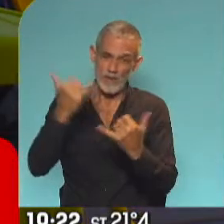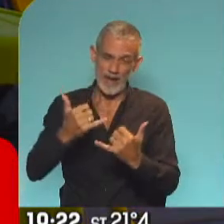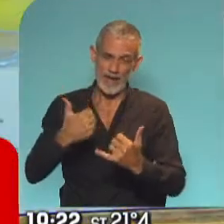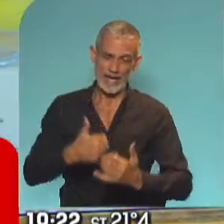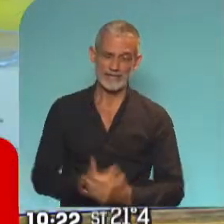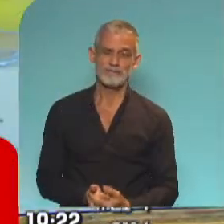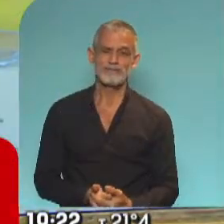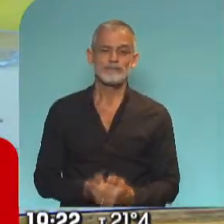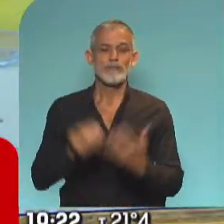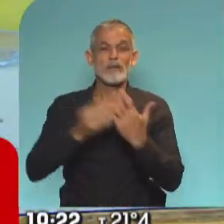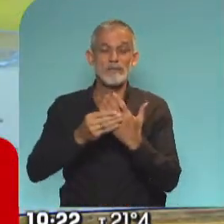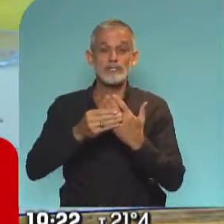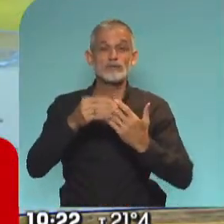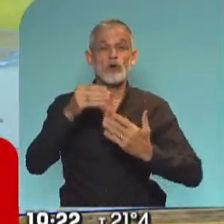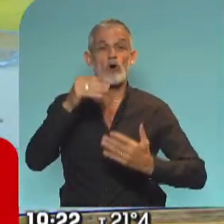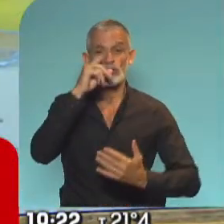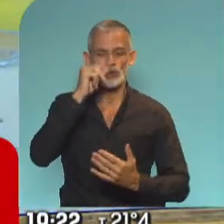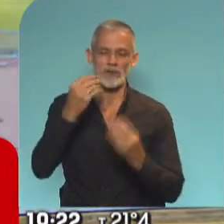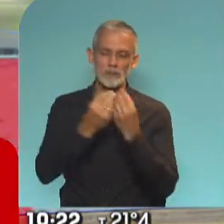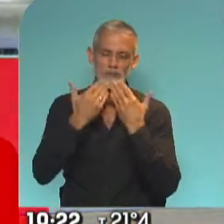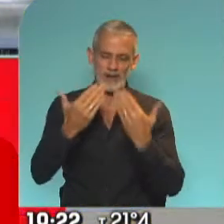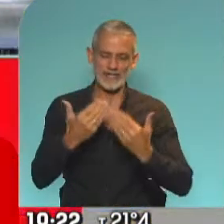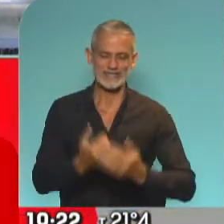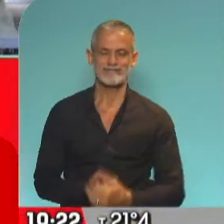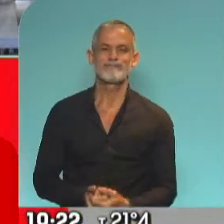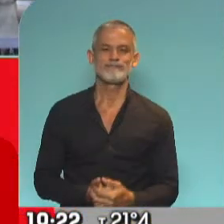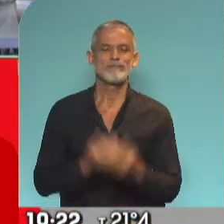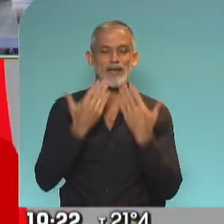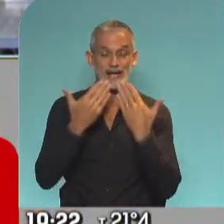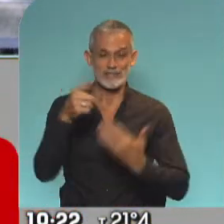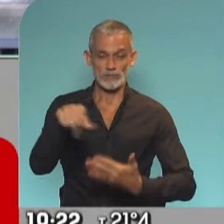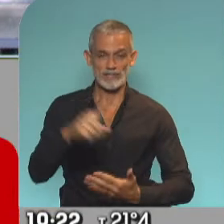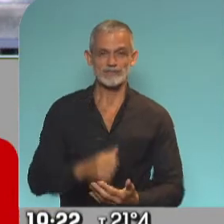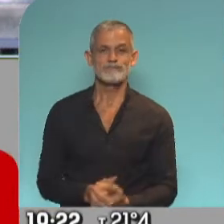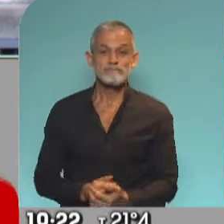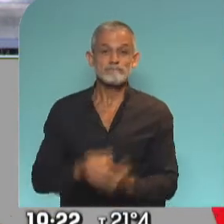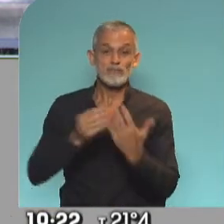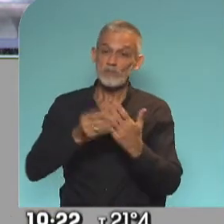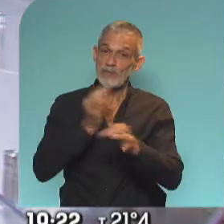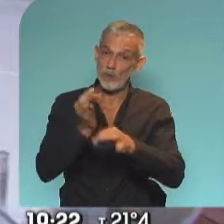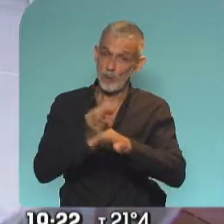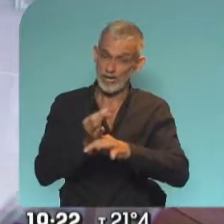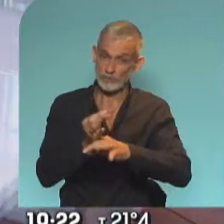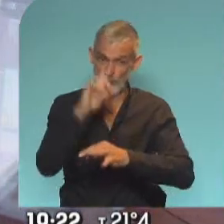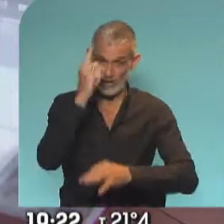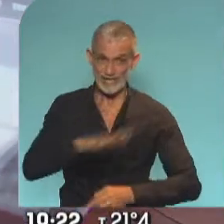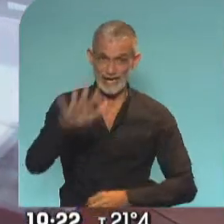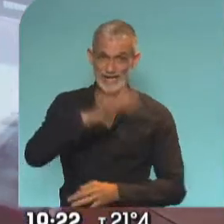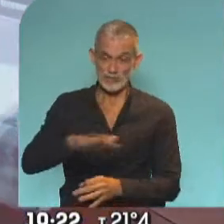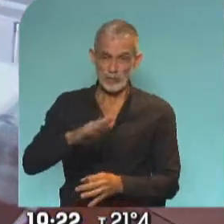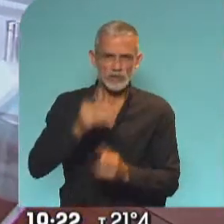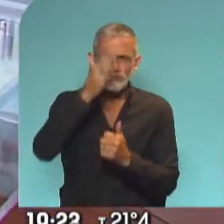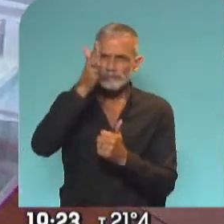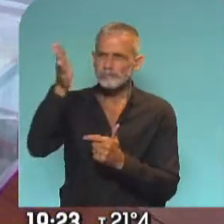delante. Ministro Nicolás Trota, muchas gracias. Buenas tardes. Muchísimas gracias. El ministro de Educación, en su recorrida por